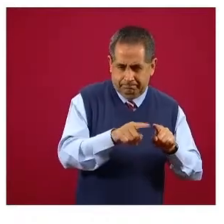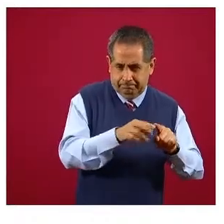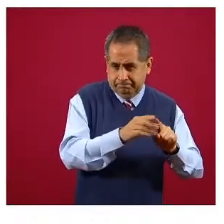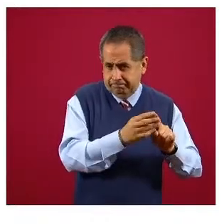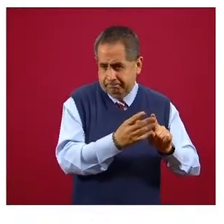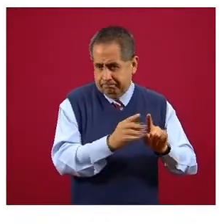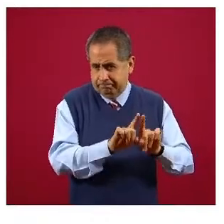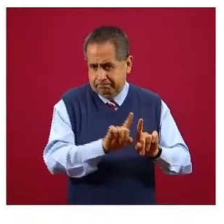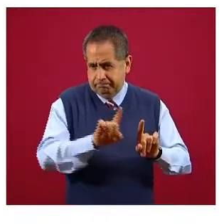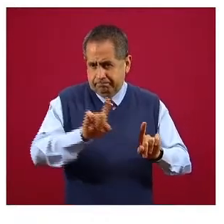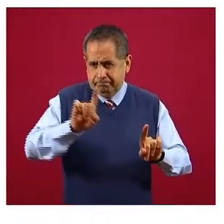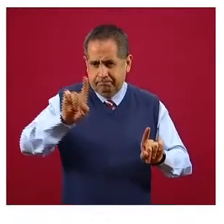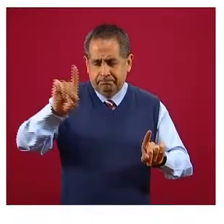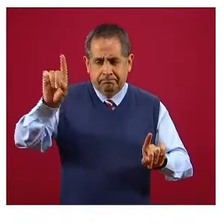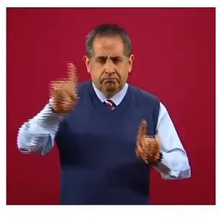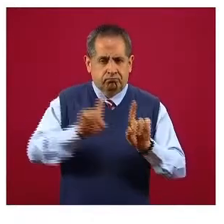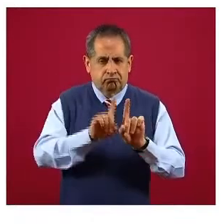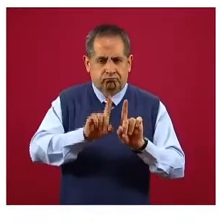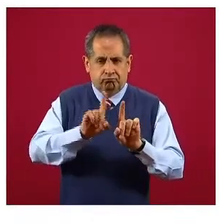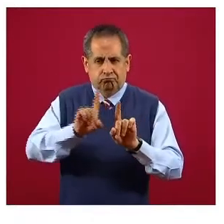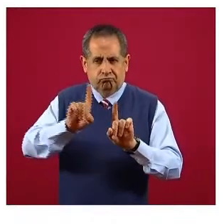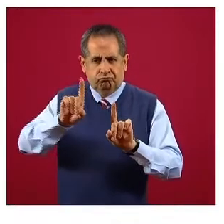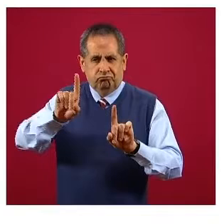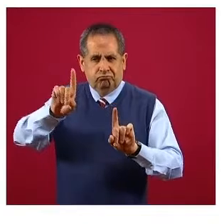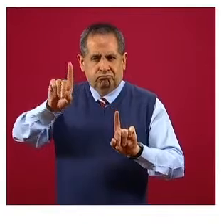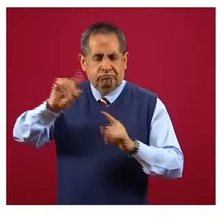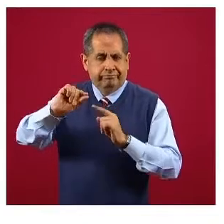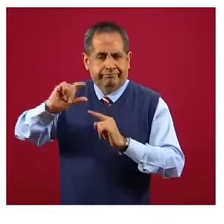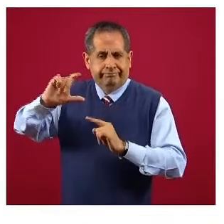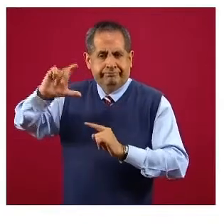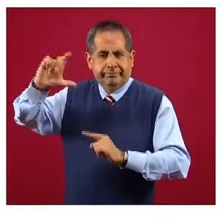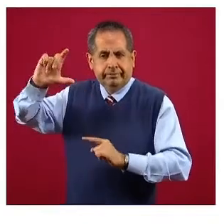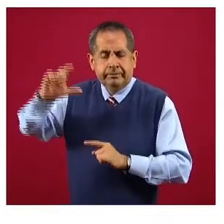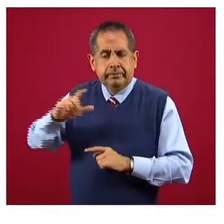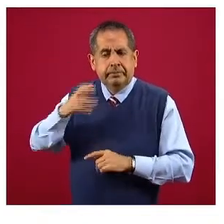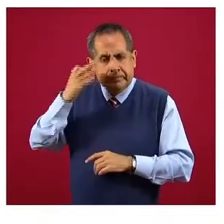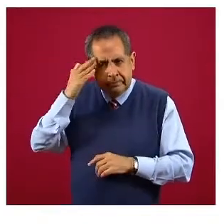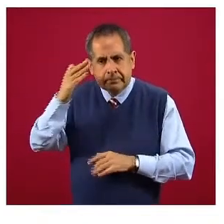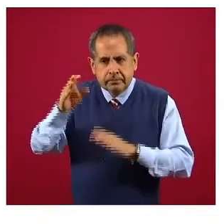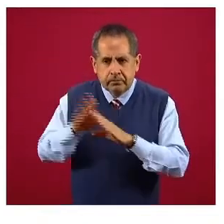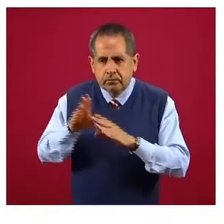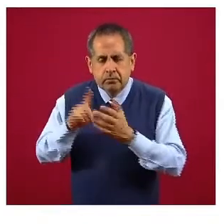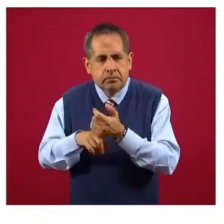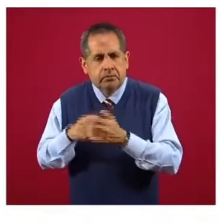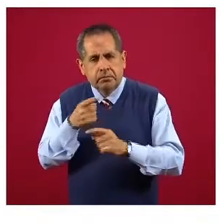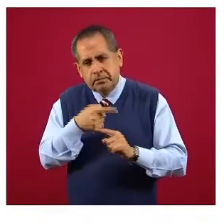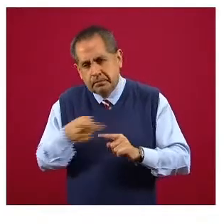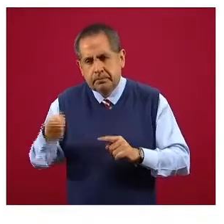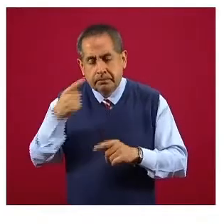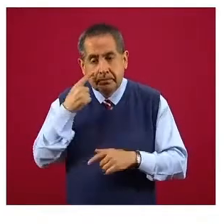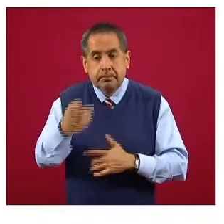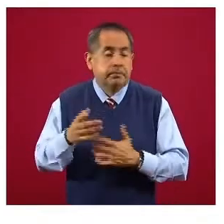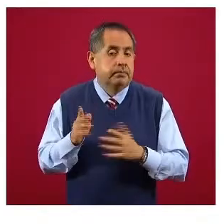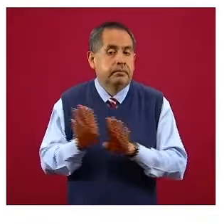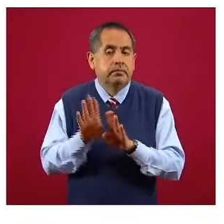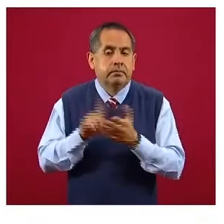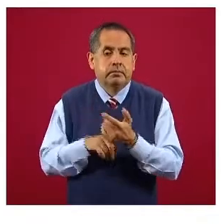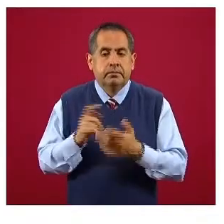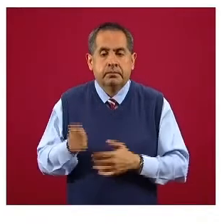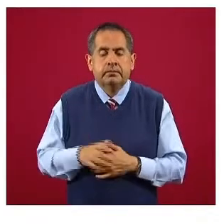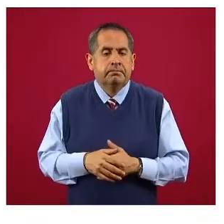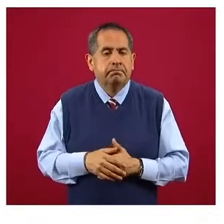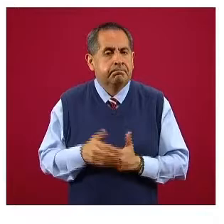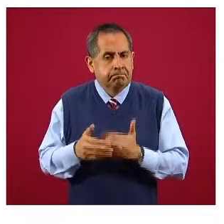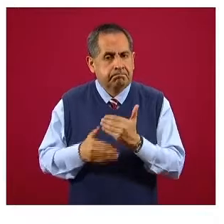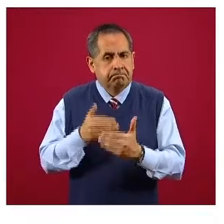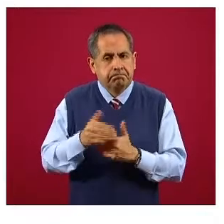se han comportado en relación a cómo han ido avanzando el tiempo y las semanas epidemiológicas. Vemos lógicamente que en la medida